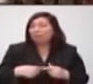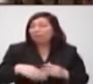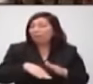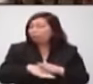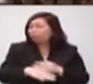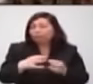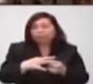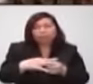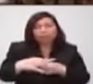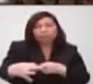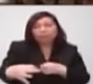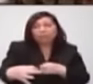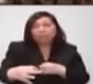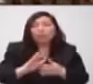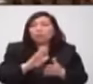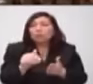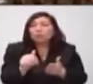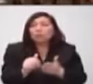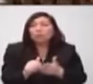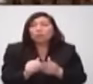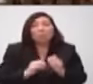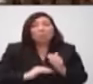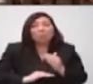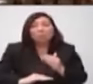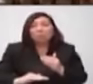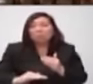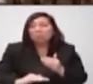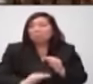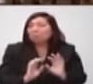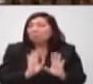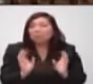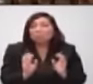avenida Arequipa, y toda en concreto. Y aquí hay algo